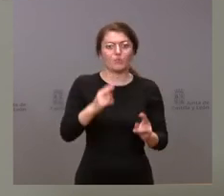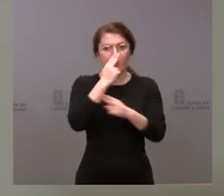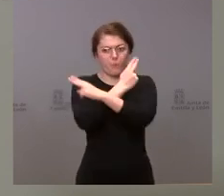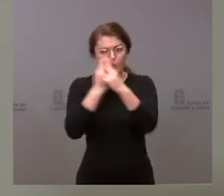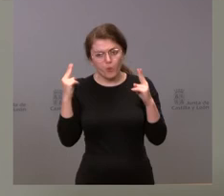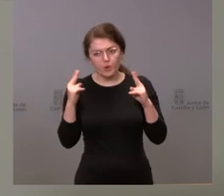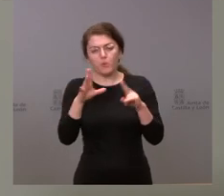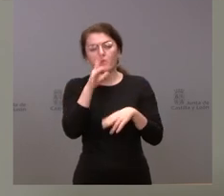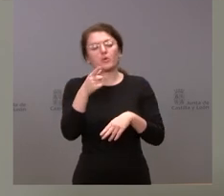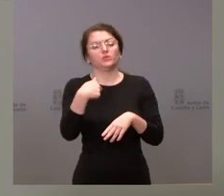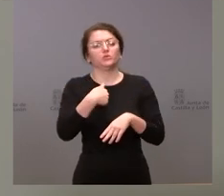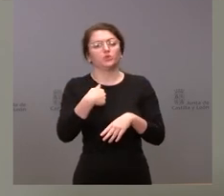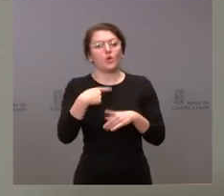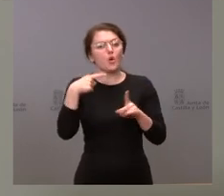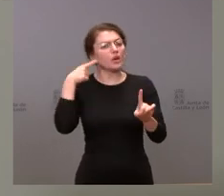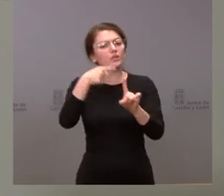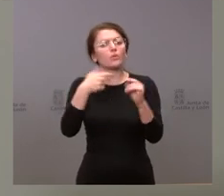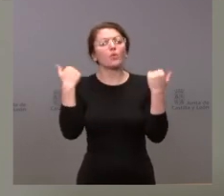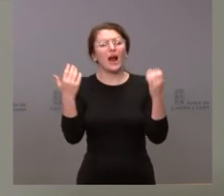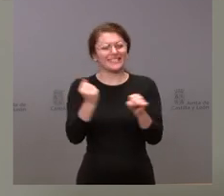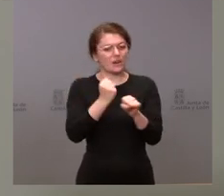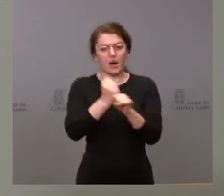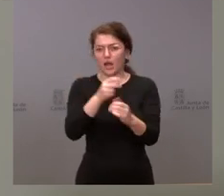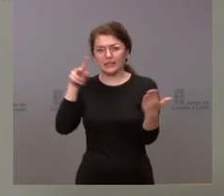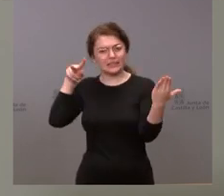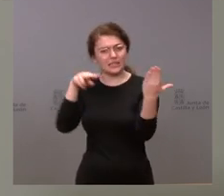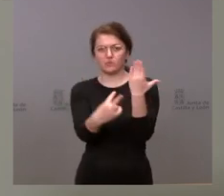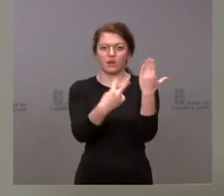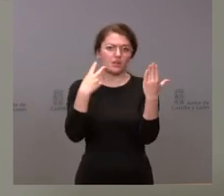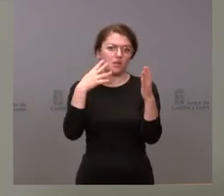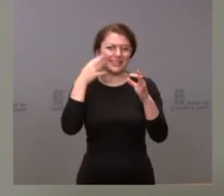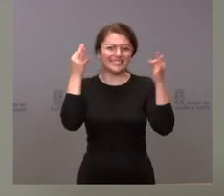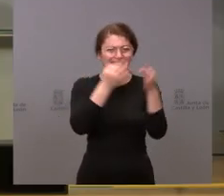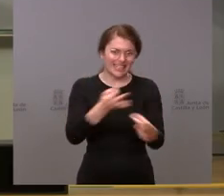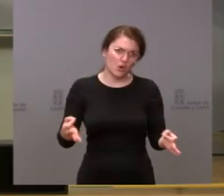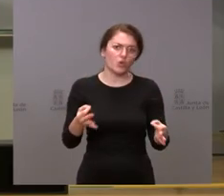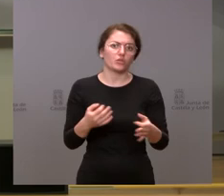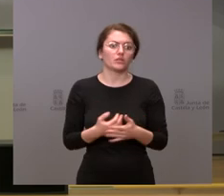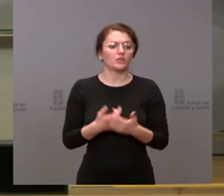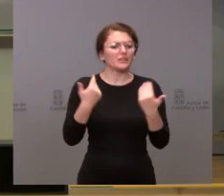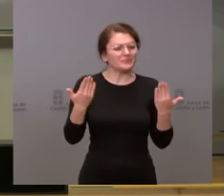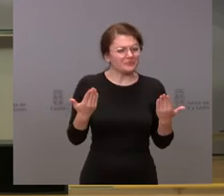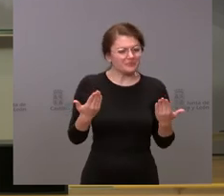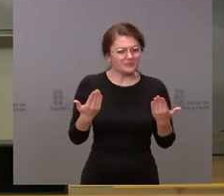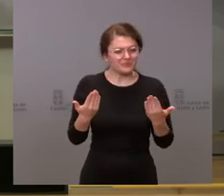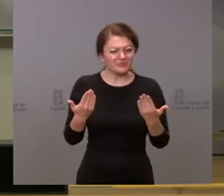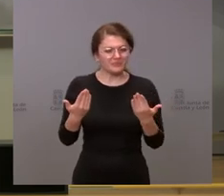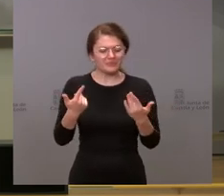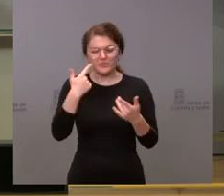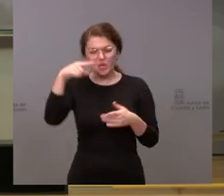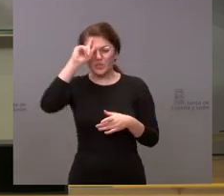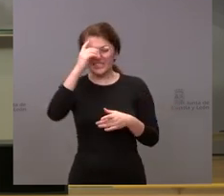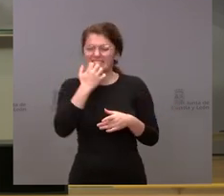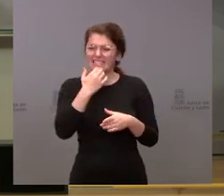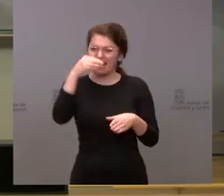no es otra que la de trabajar con transparencia y con total rigor porque dentro del código